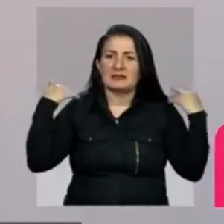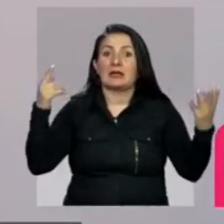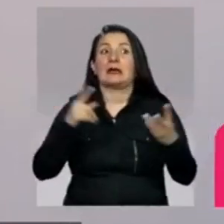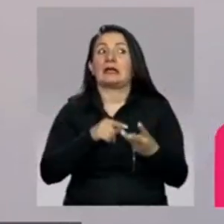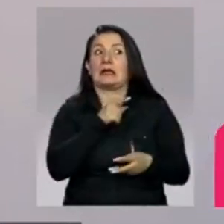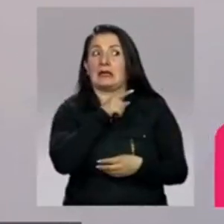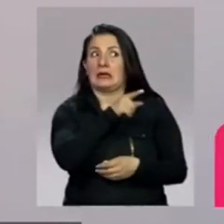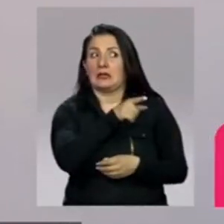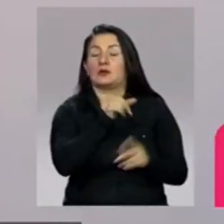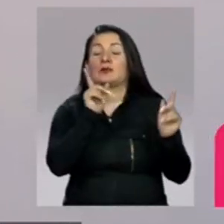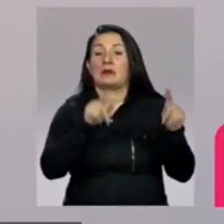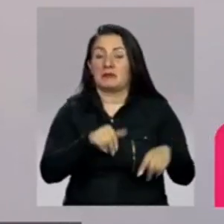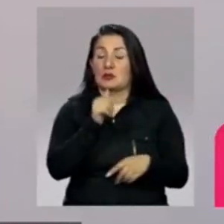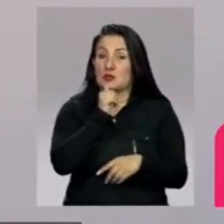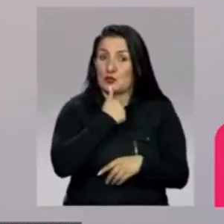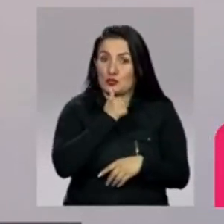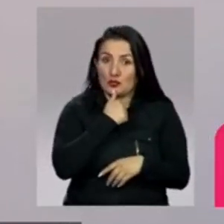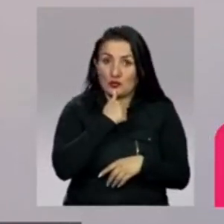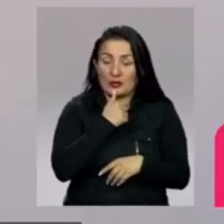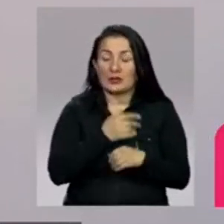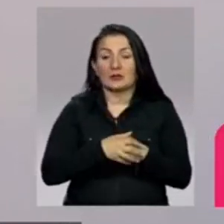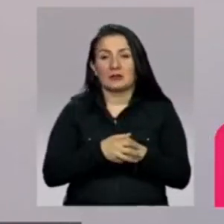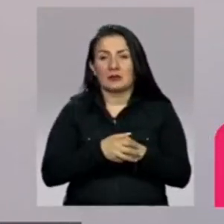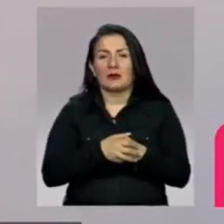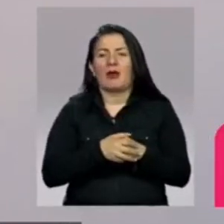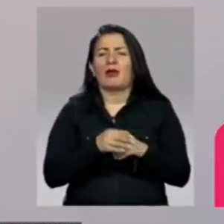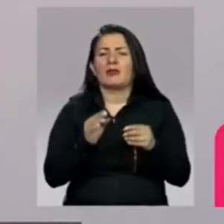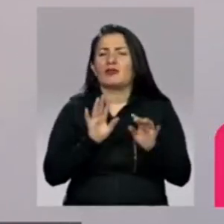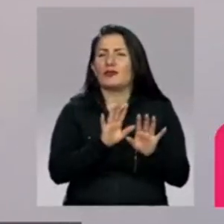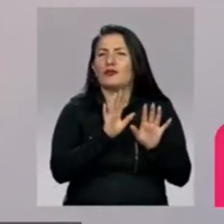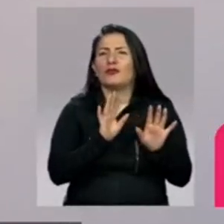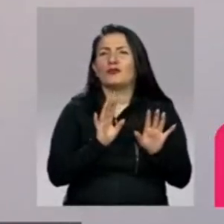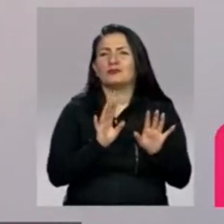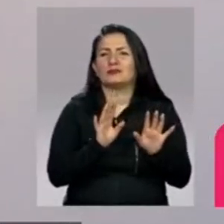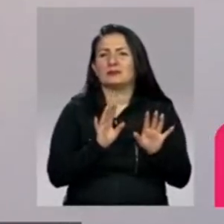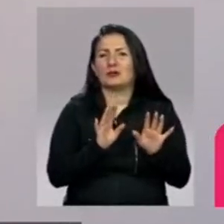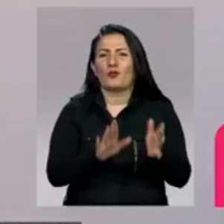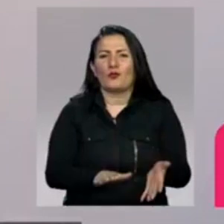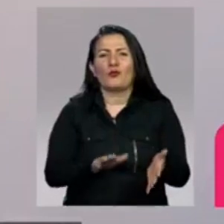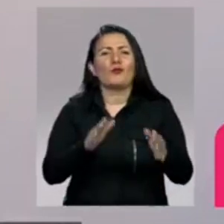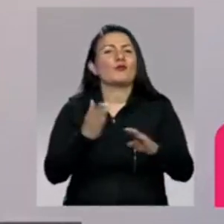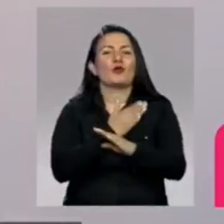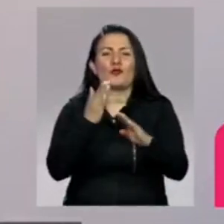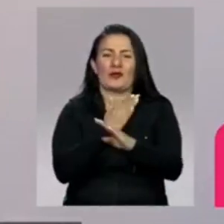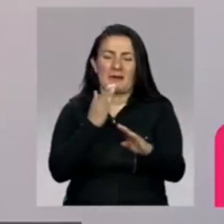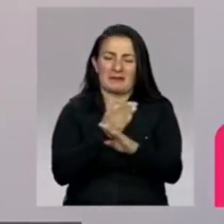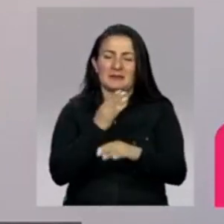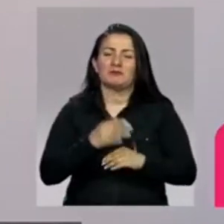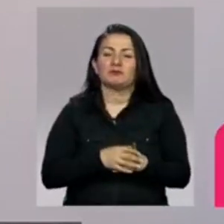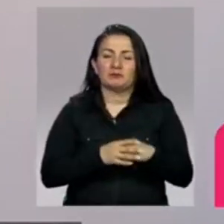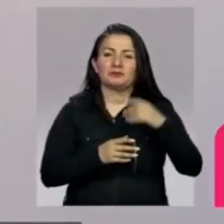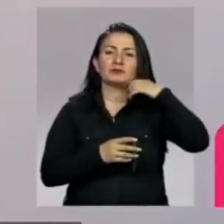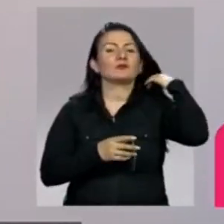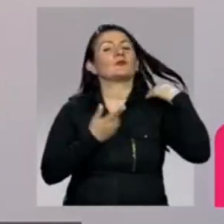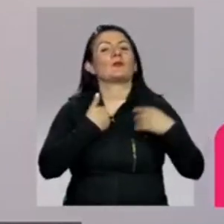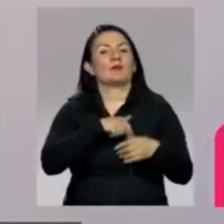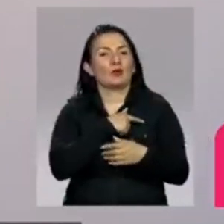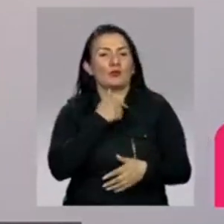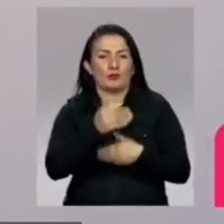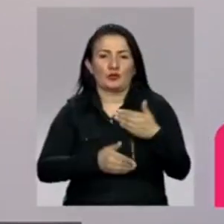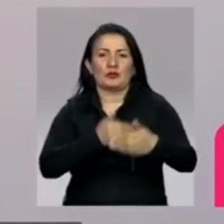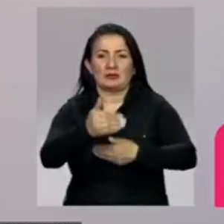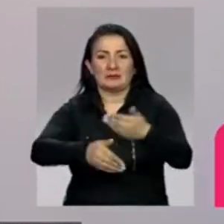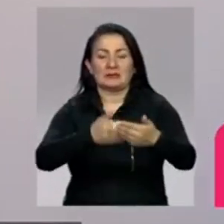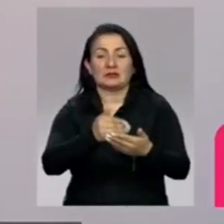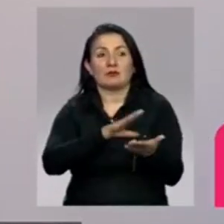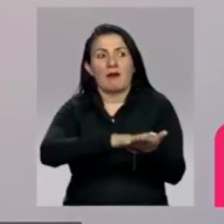ellos también sufren, digamos que con este tipo de problemas, de cierta manera. Entonces, yo creo que es un proceso de